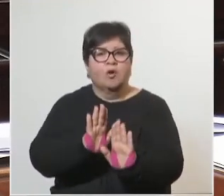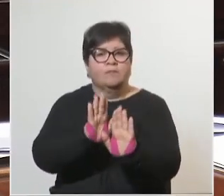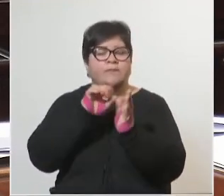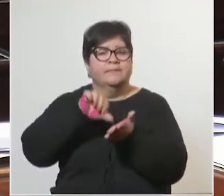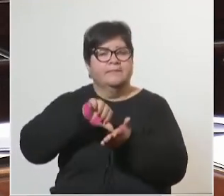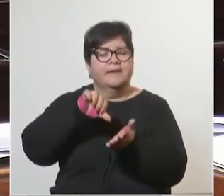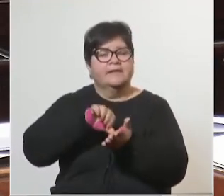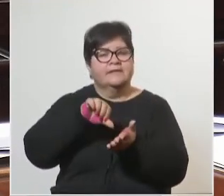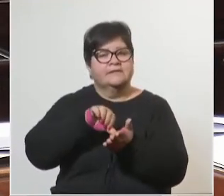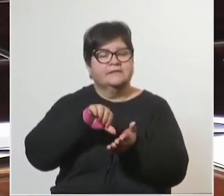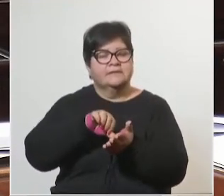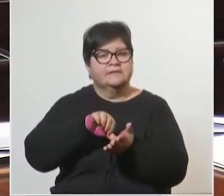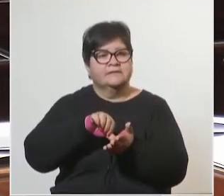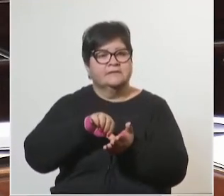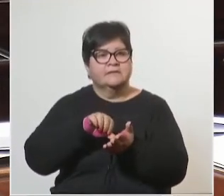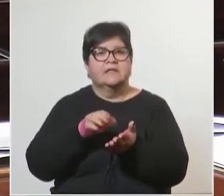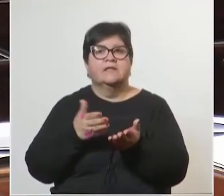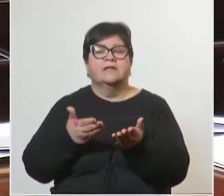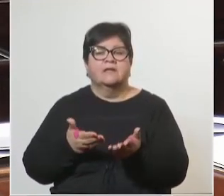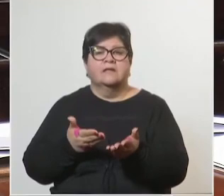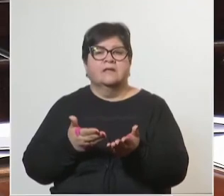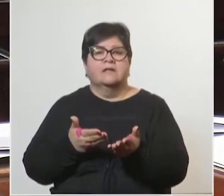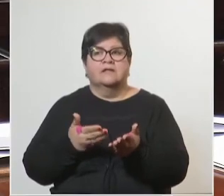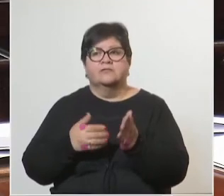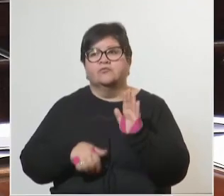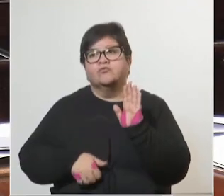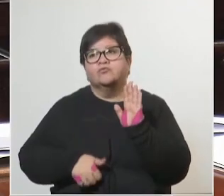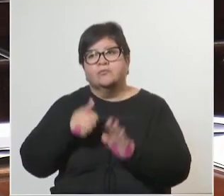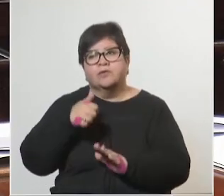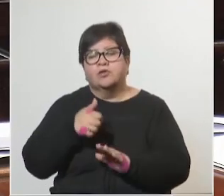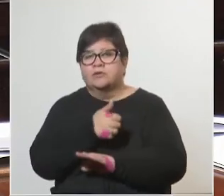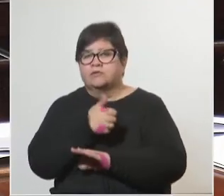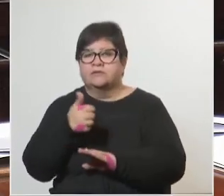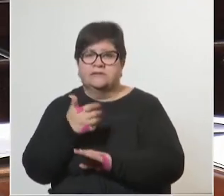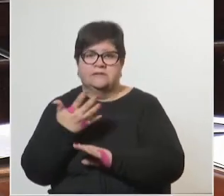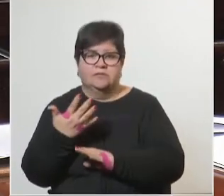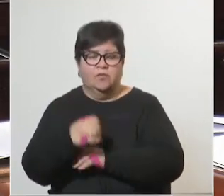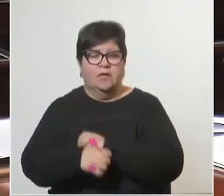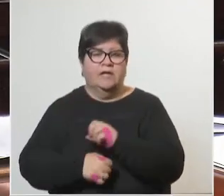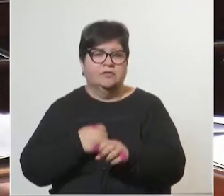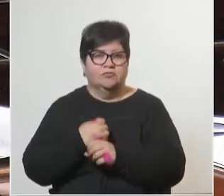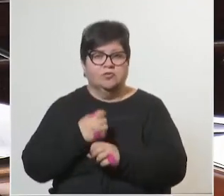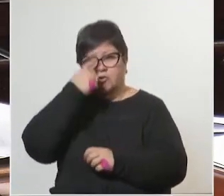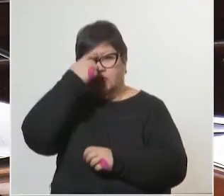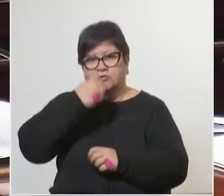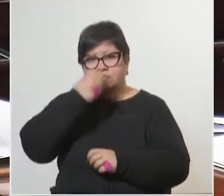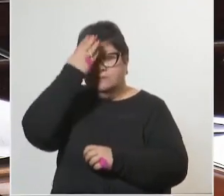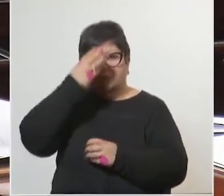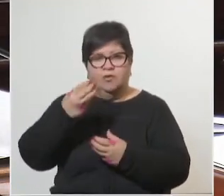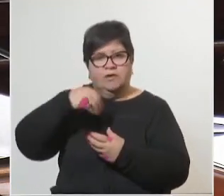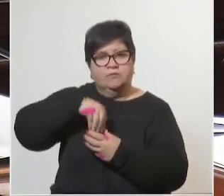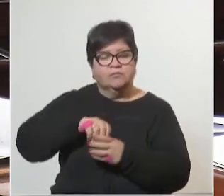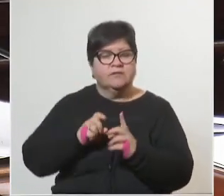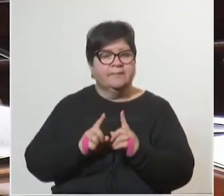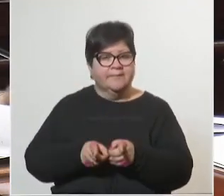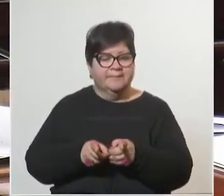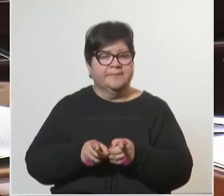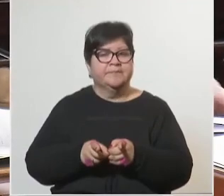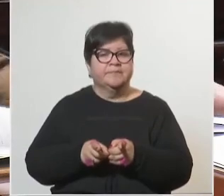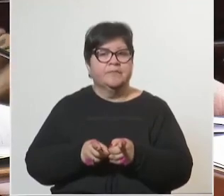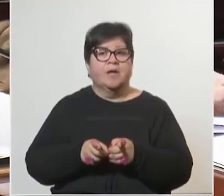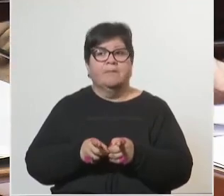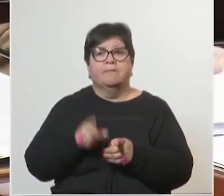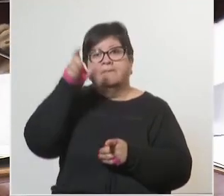mayor, siempre que ésta no sea superior a los 65 años. Este concepto incluye, entre otros, el